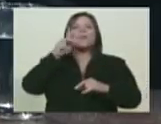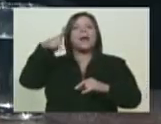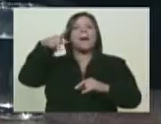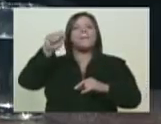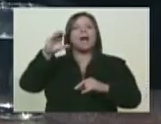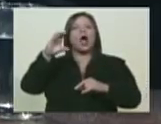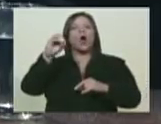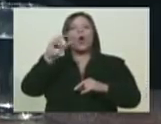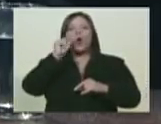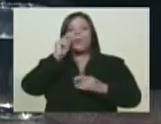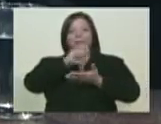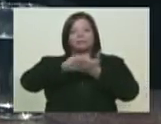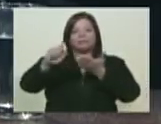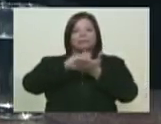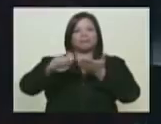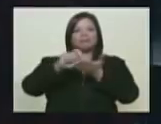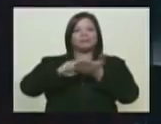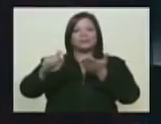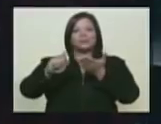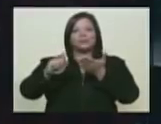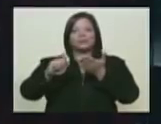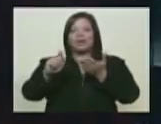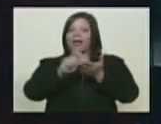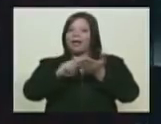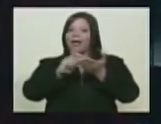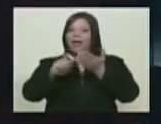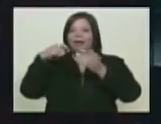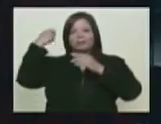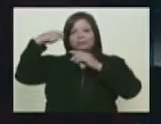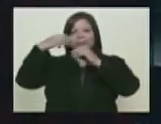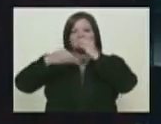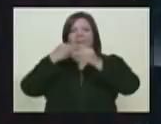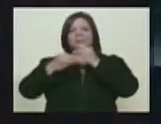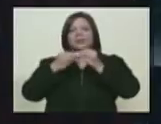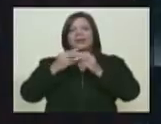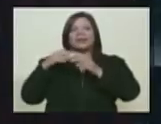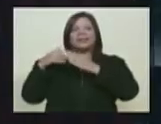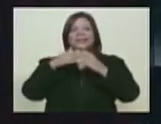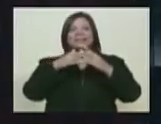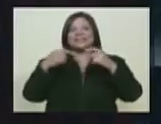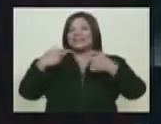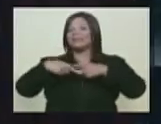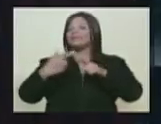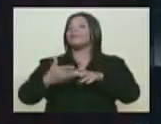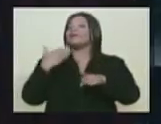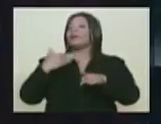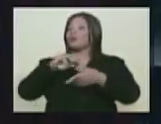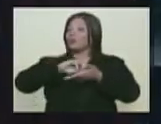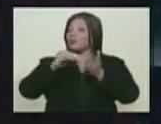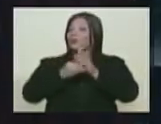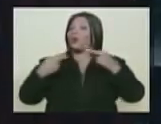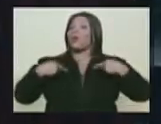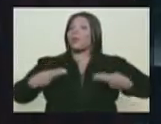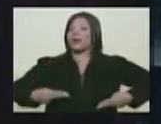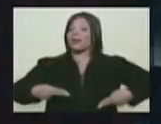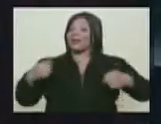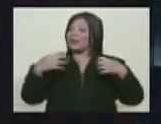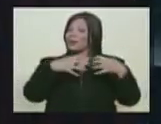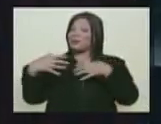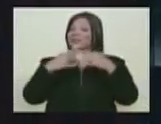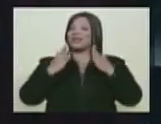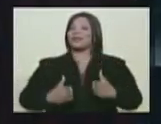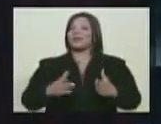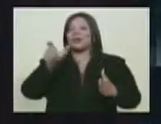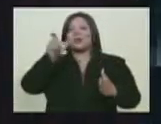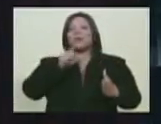II, escritor, documentalista y militante de las más nobles causas de la humanidad. Bien, bienvenido, bien.